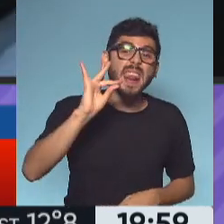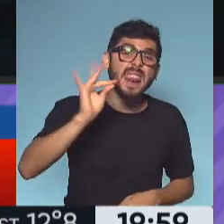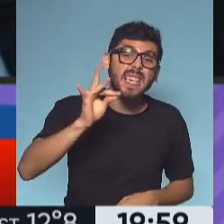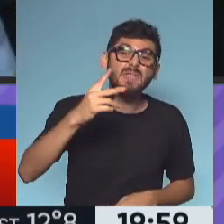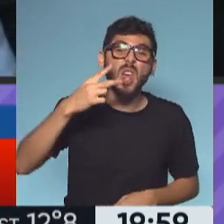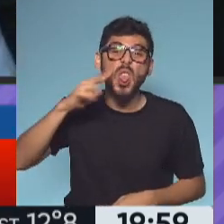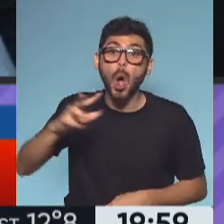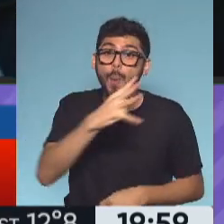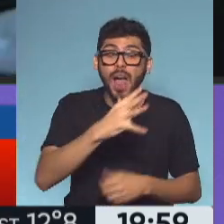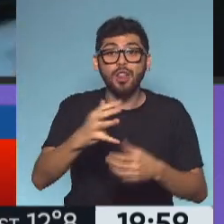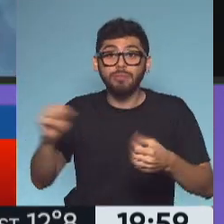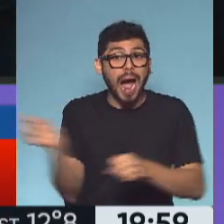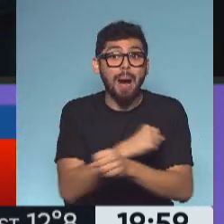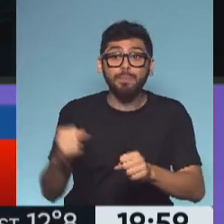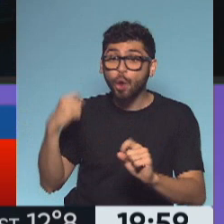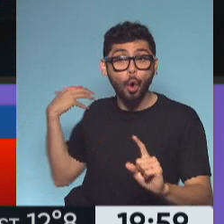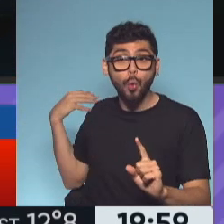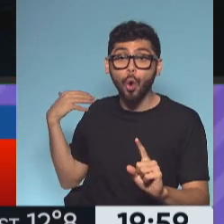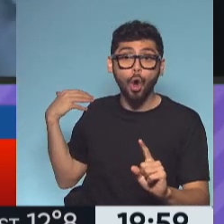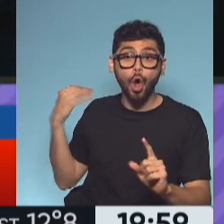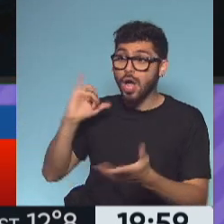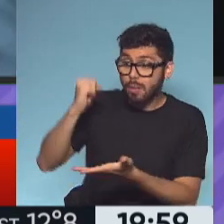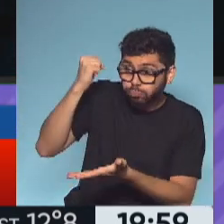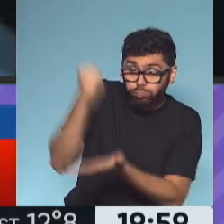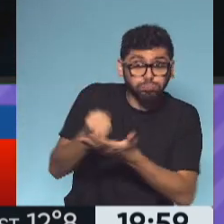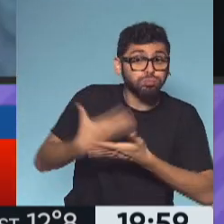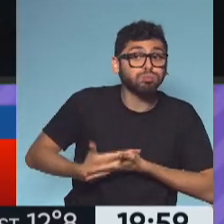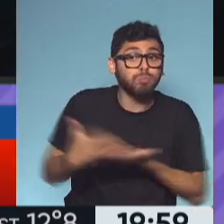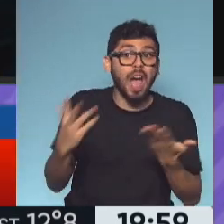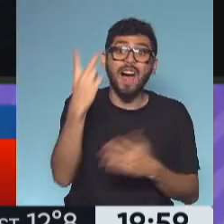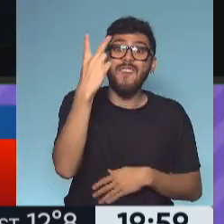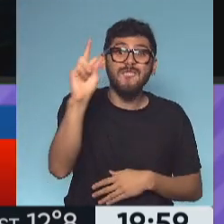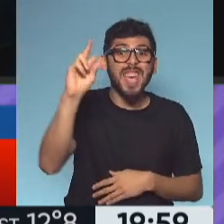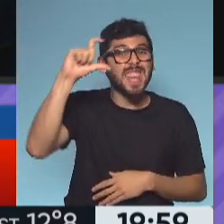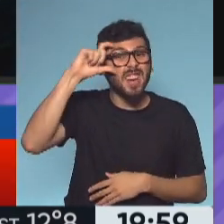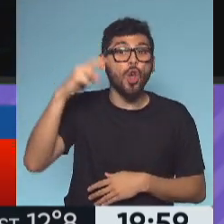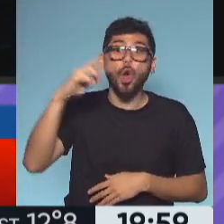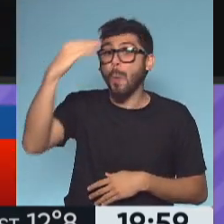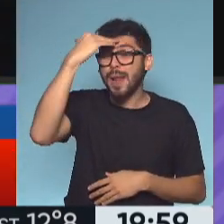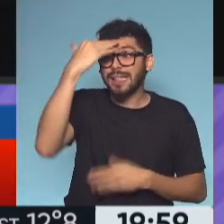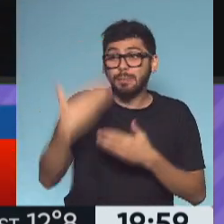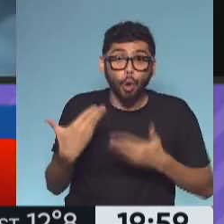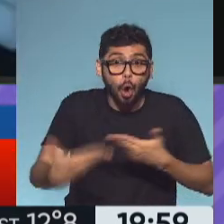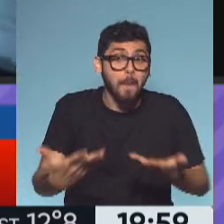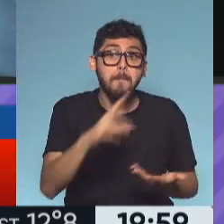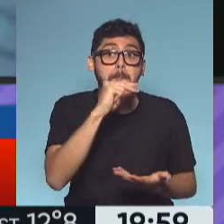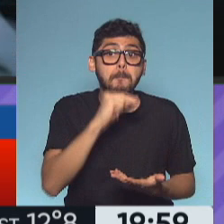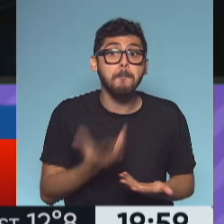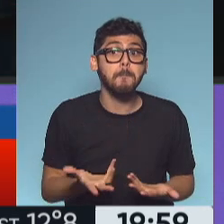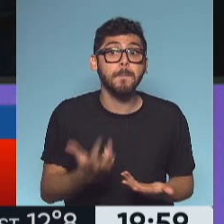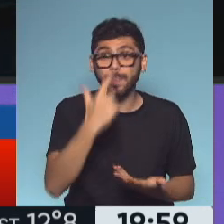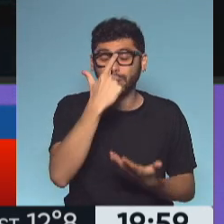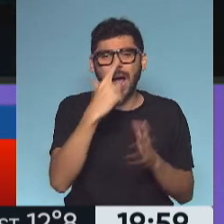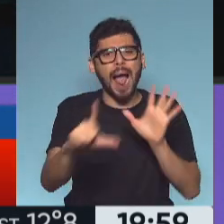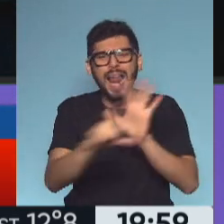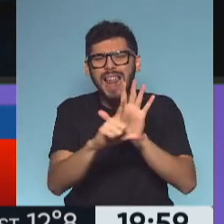del 2014, sí, y se puso en vigencia el 20 de enero del 2015. Es una ley que tiene mucho